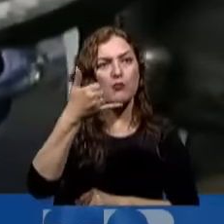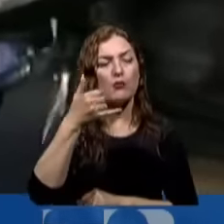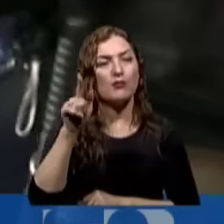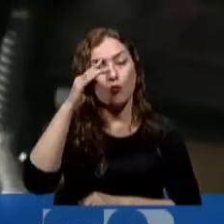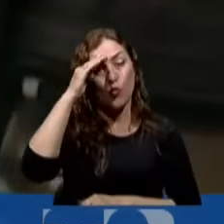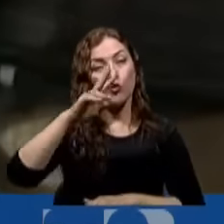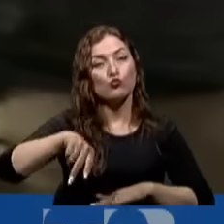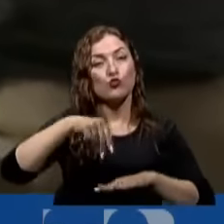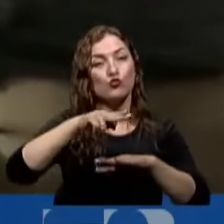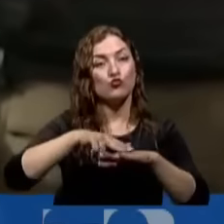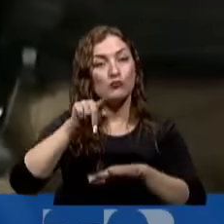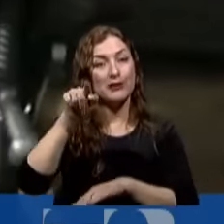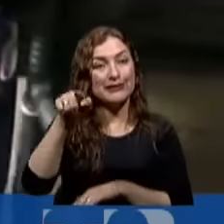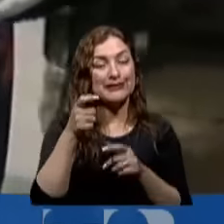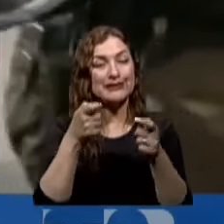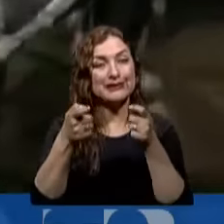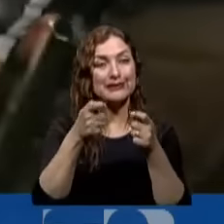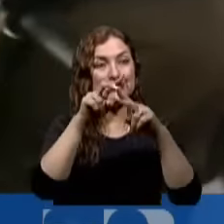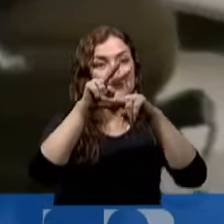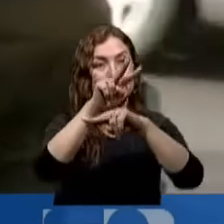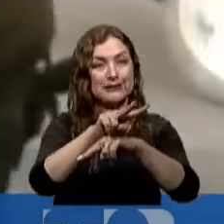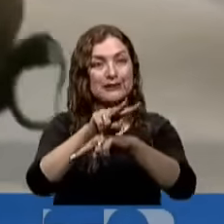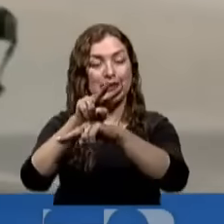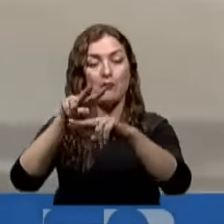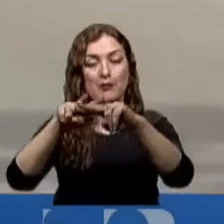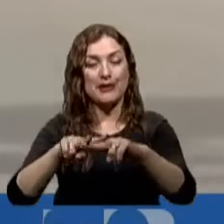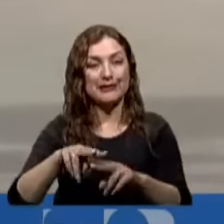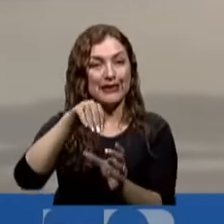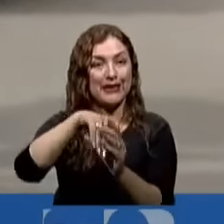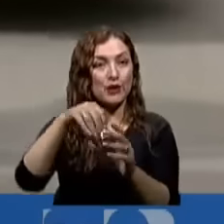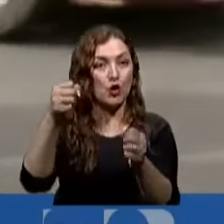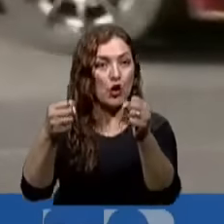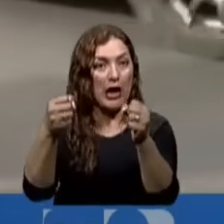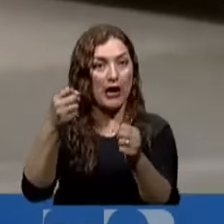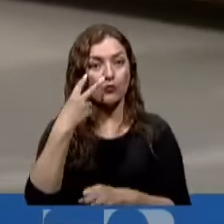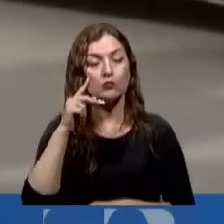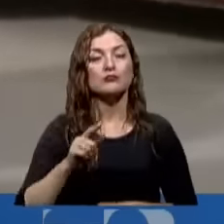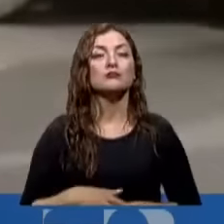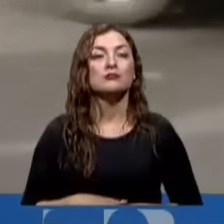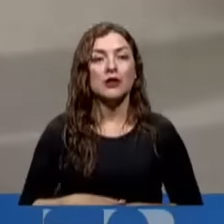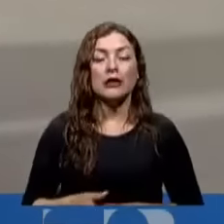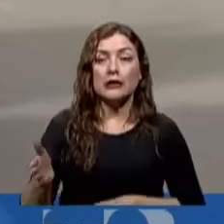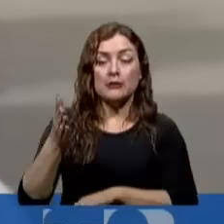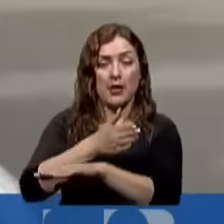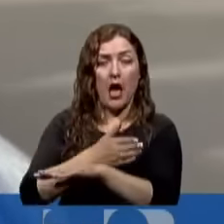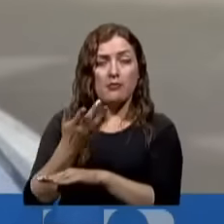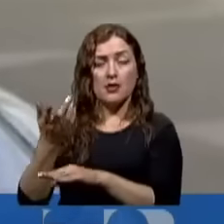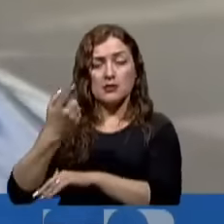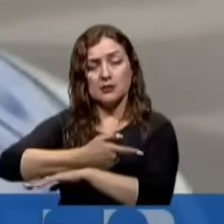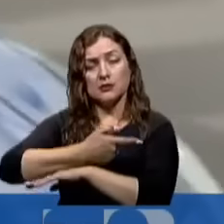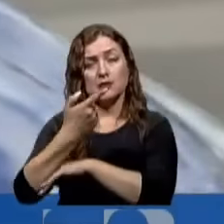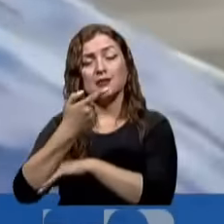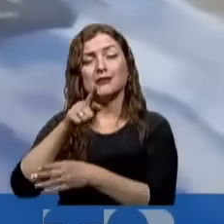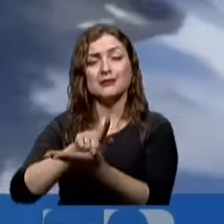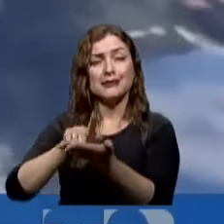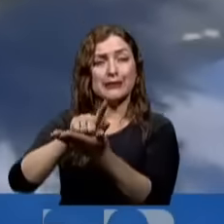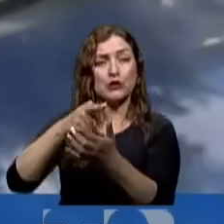la Policía Nacional está ejecutando este procedimiento. Pero también queremos contarles que durante estos días acá en el distrito se han